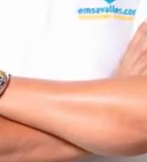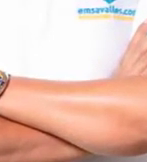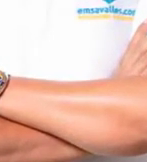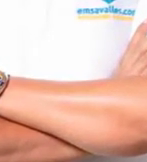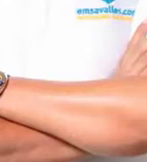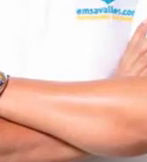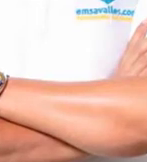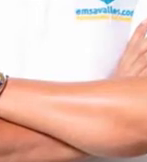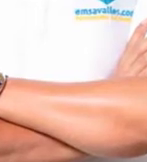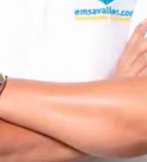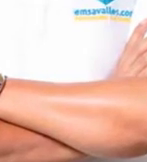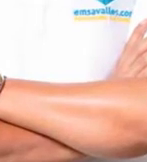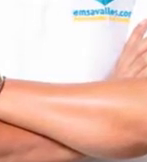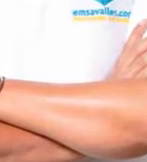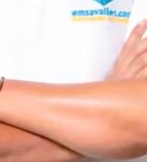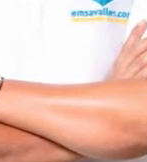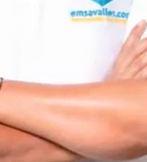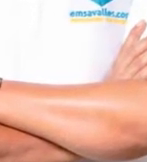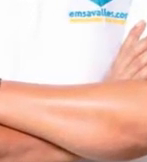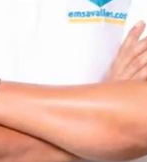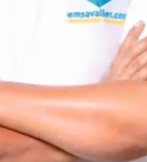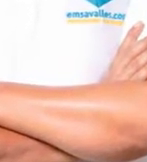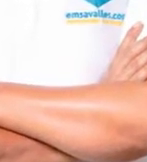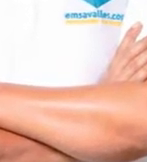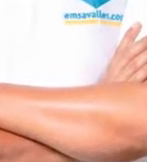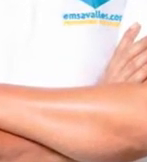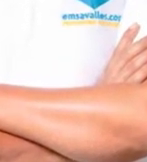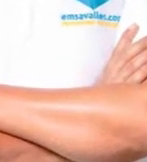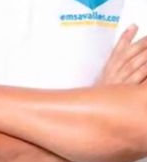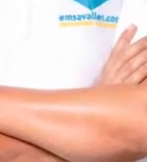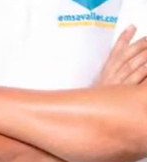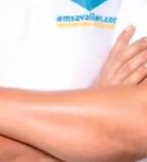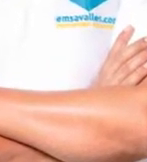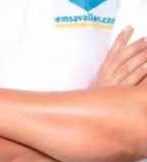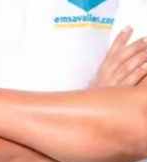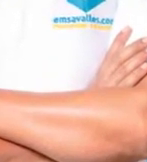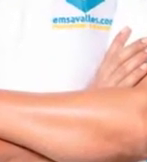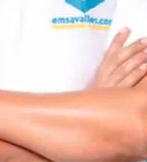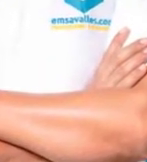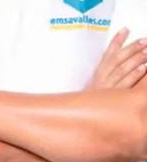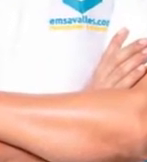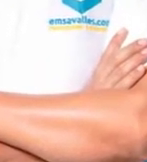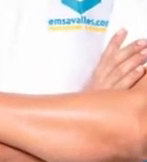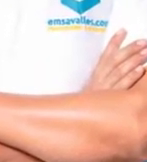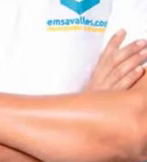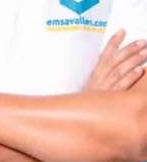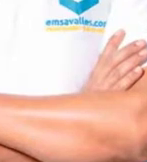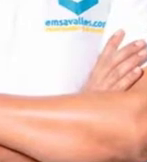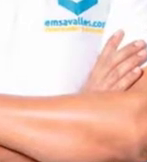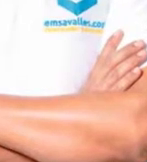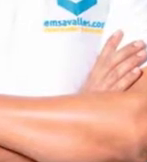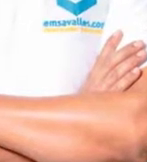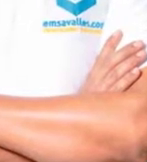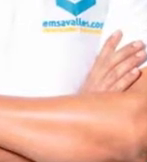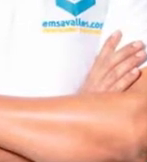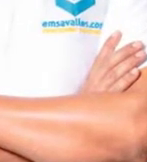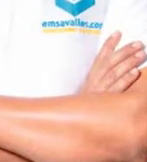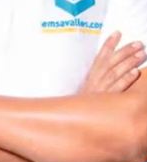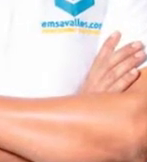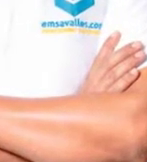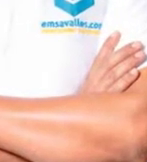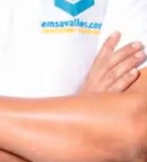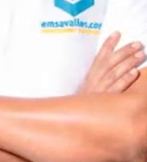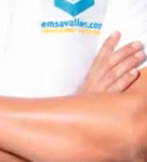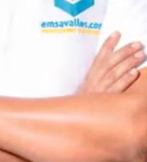está para que usted disfrute. A la gente, ya regresamos allá en la señal del 89.3 en Pasión por la Radio. Gracias al equipo